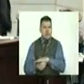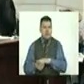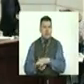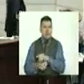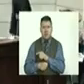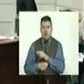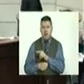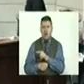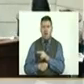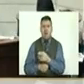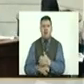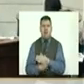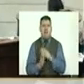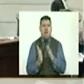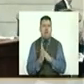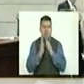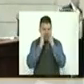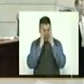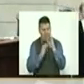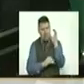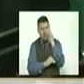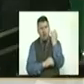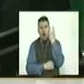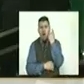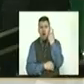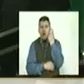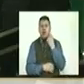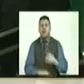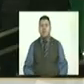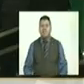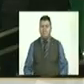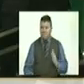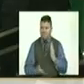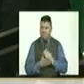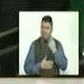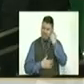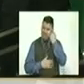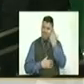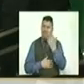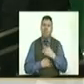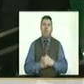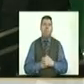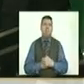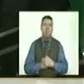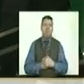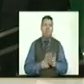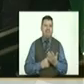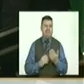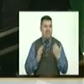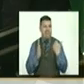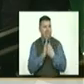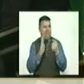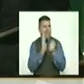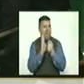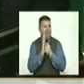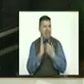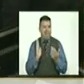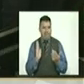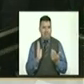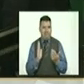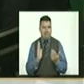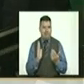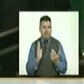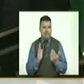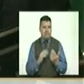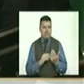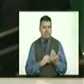ocupó la atención del país en el día de ayer, que se contemplara la figura de